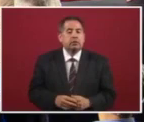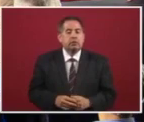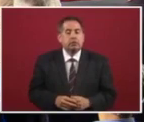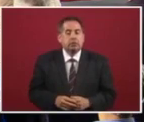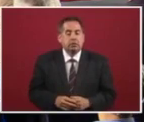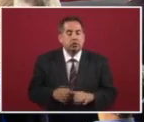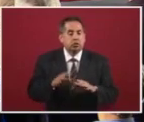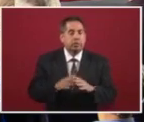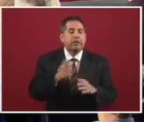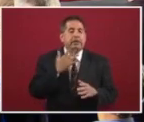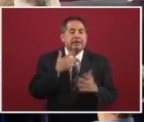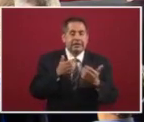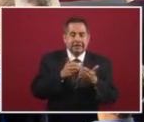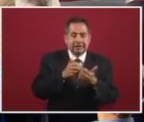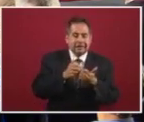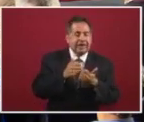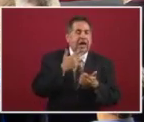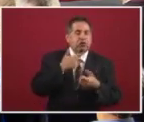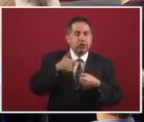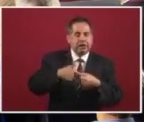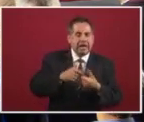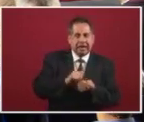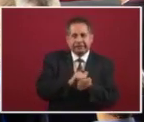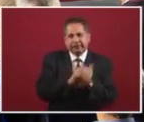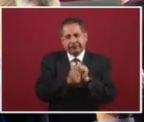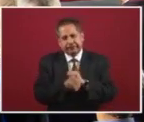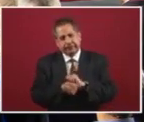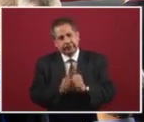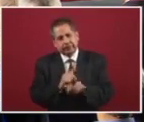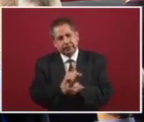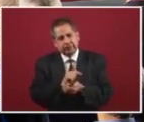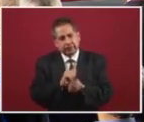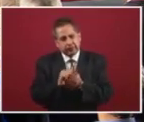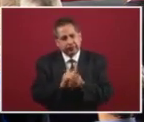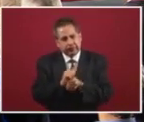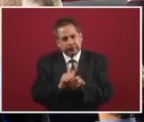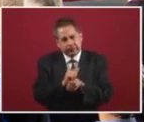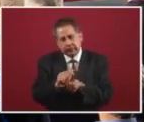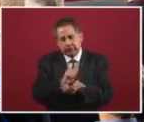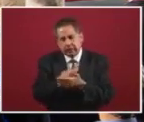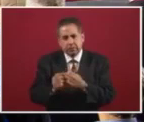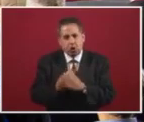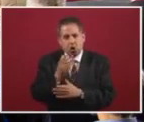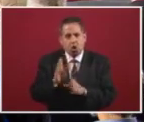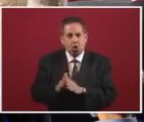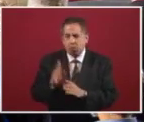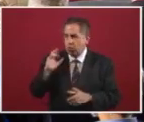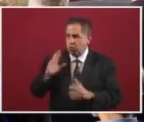lo de la refinación en el tiempo que llevamos.